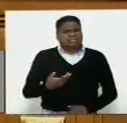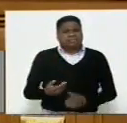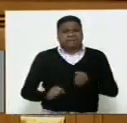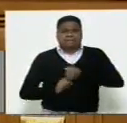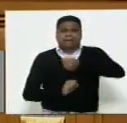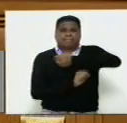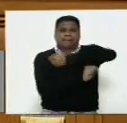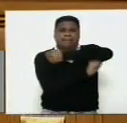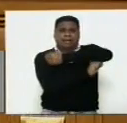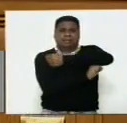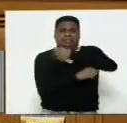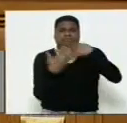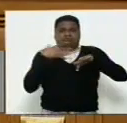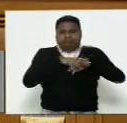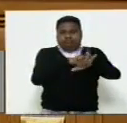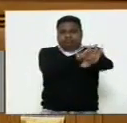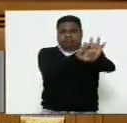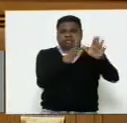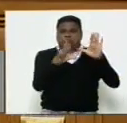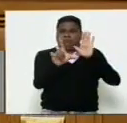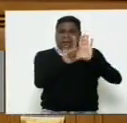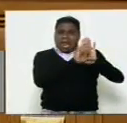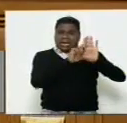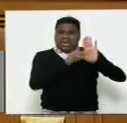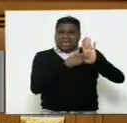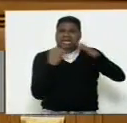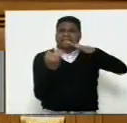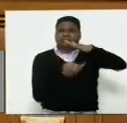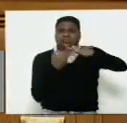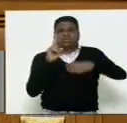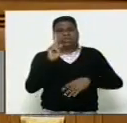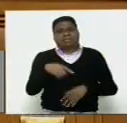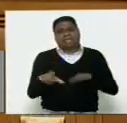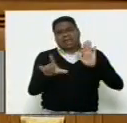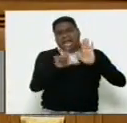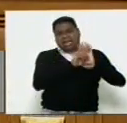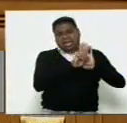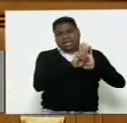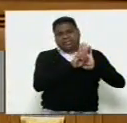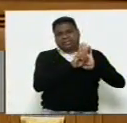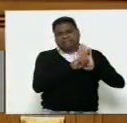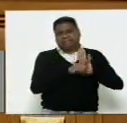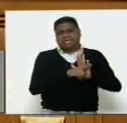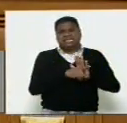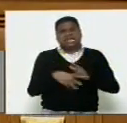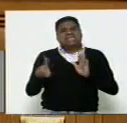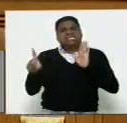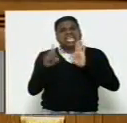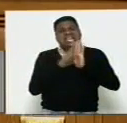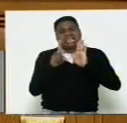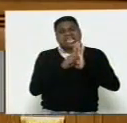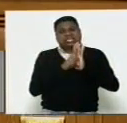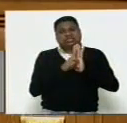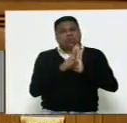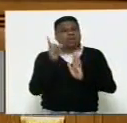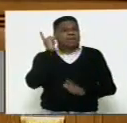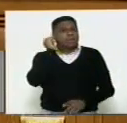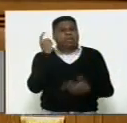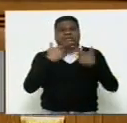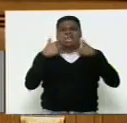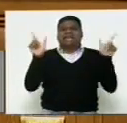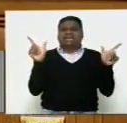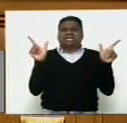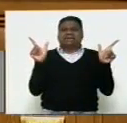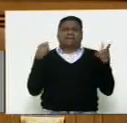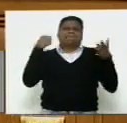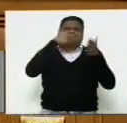del entramado jurídico e institucional la Ley Orgánica sobre el Derecho de las Mujeres a una Vida Libre de Violencia,